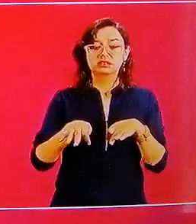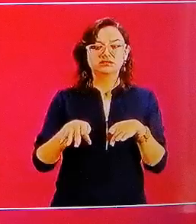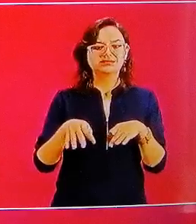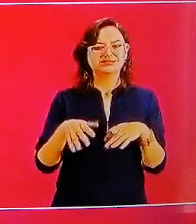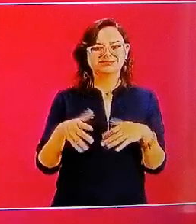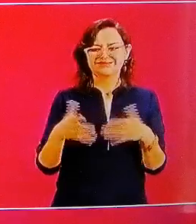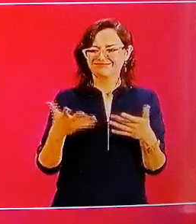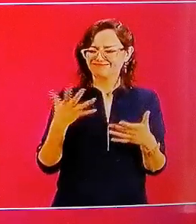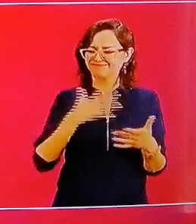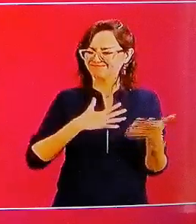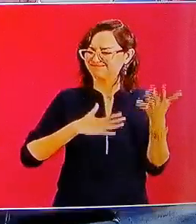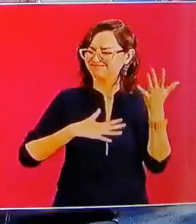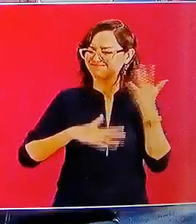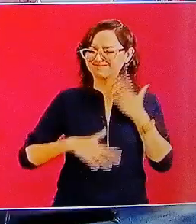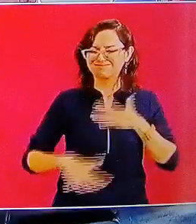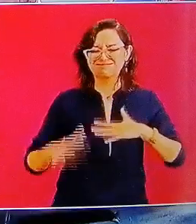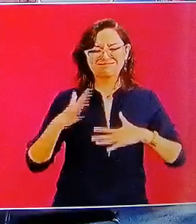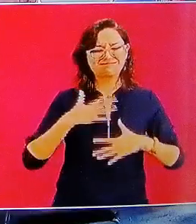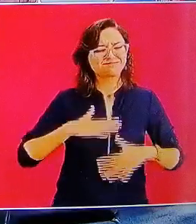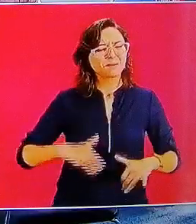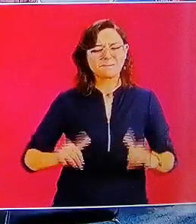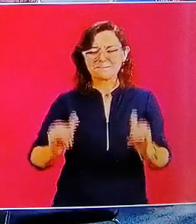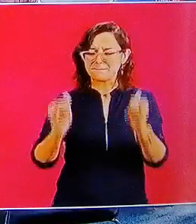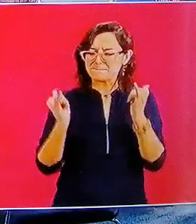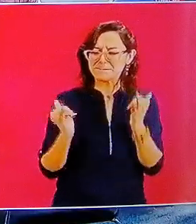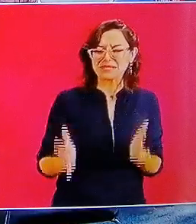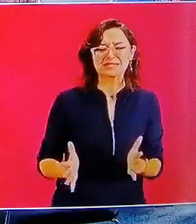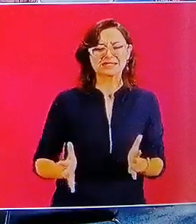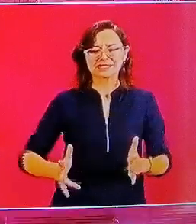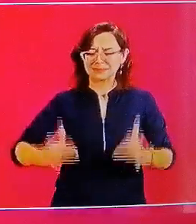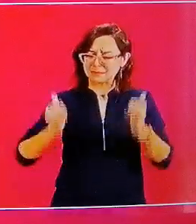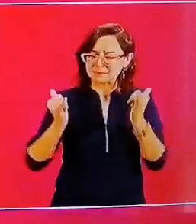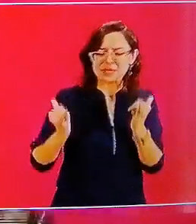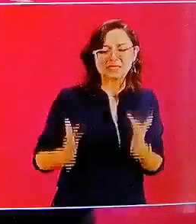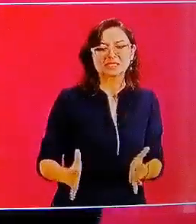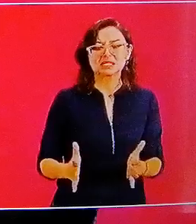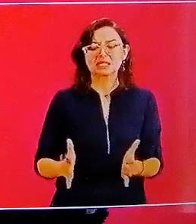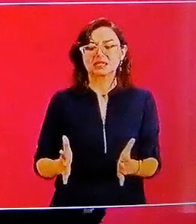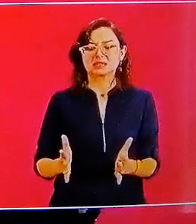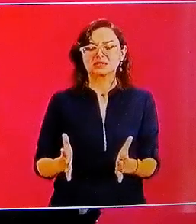se agota completamente.